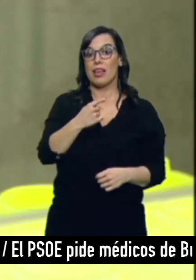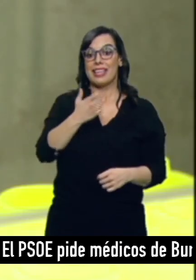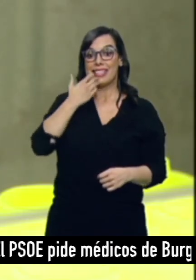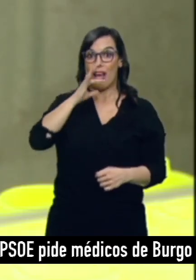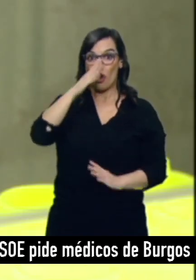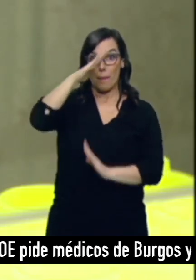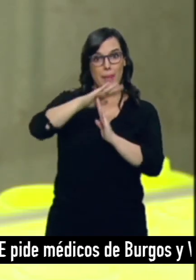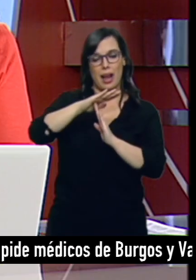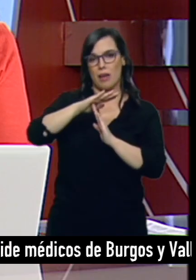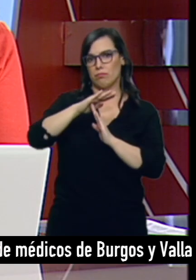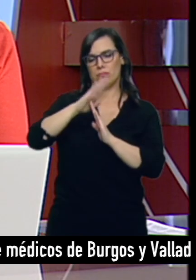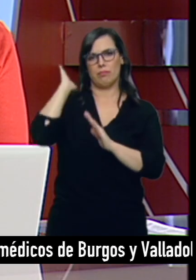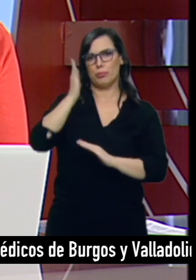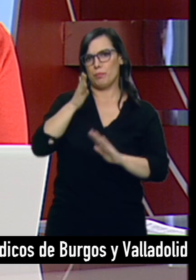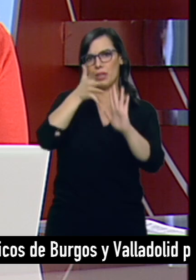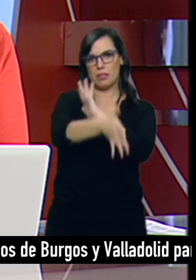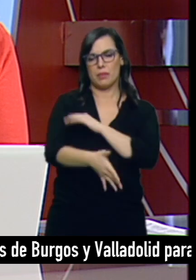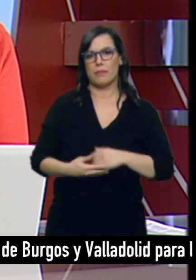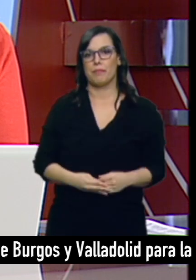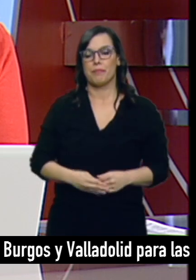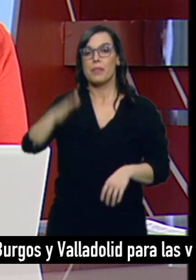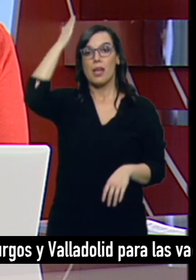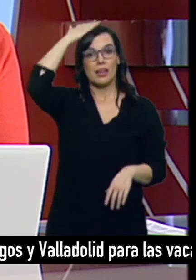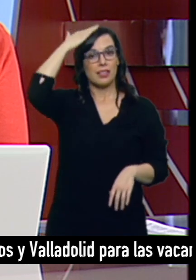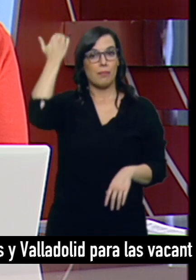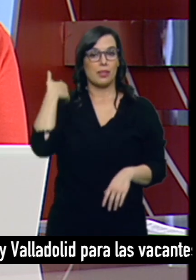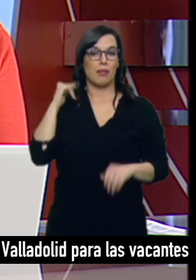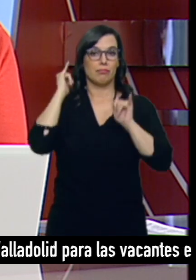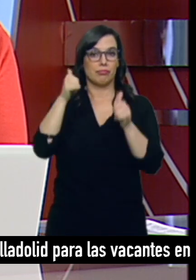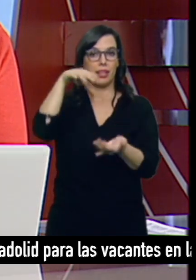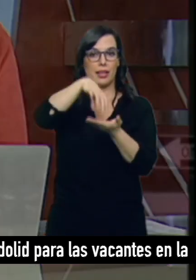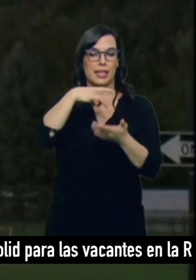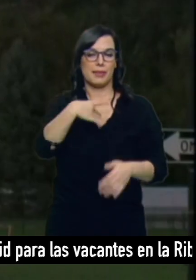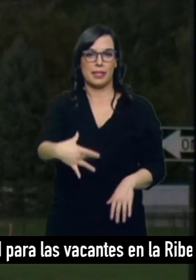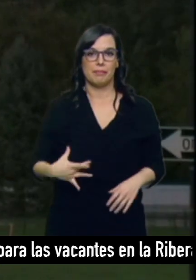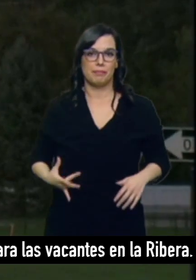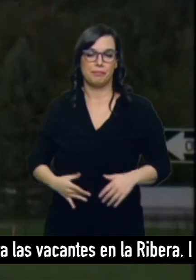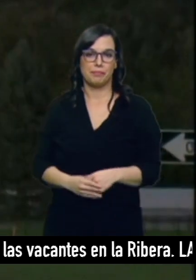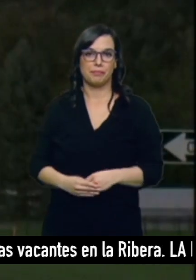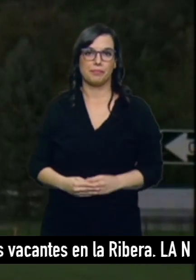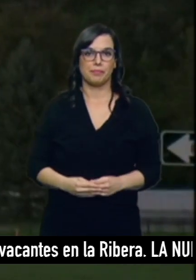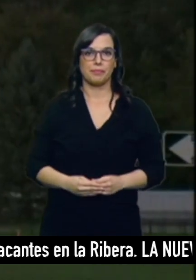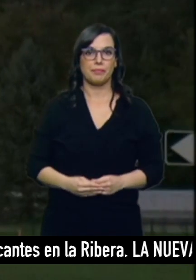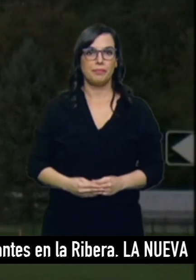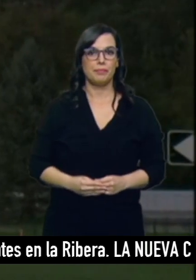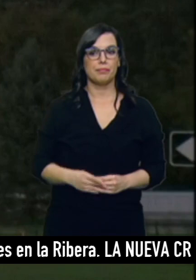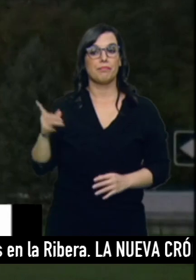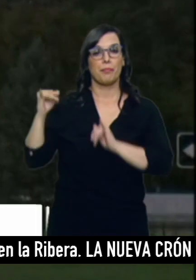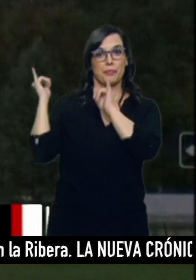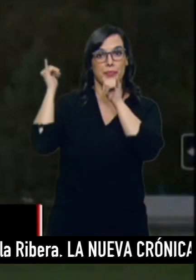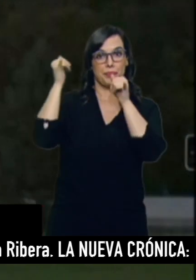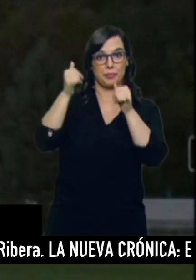irreversible. Donald Trump ya está en la Casa Blanca. Así